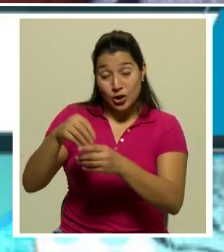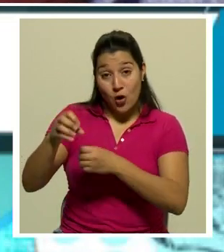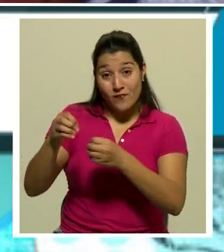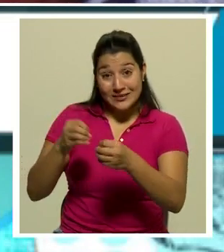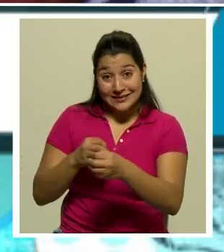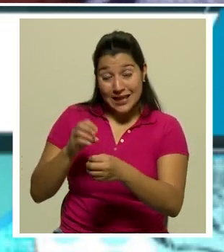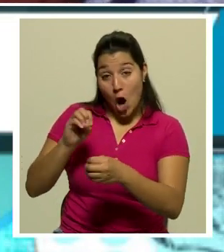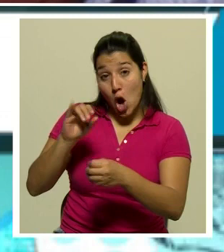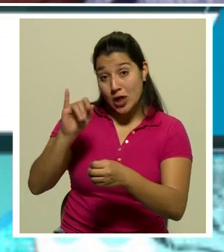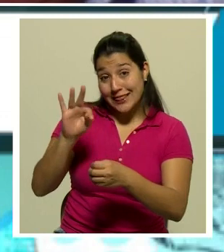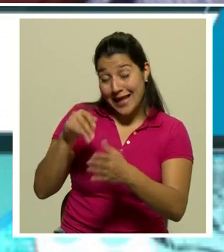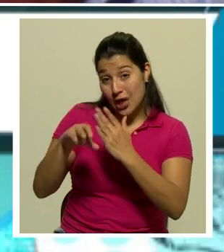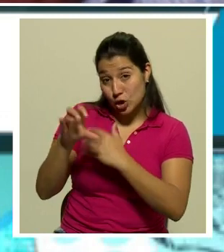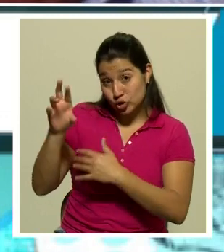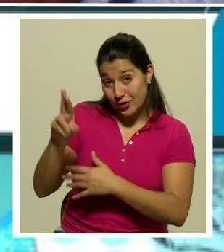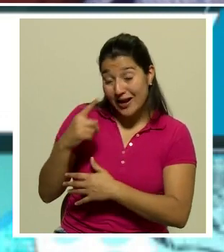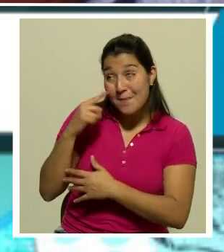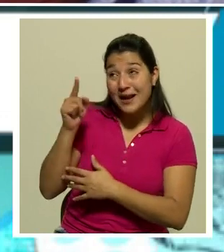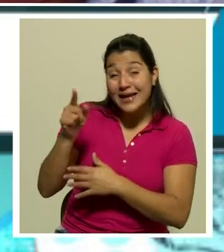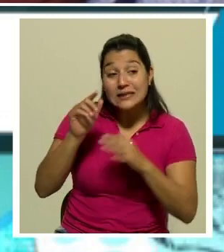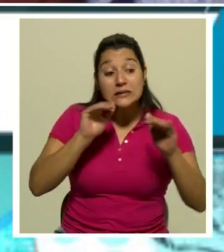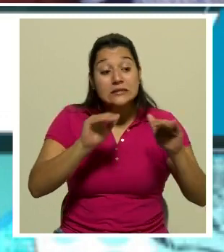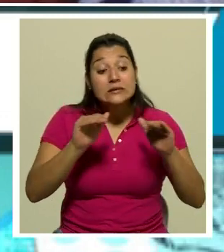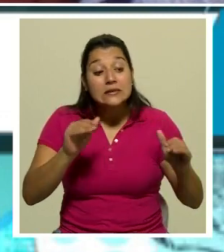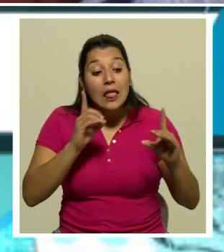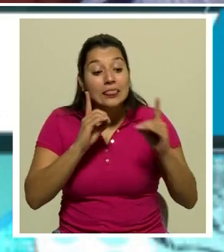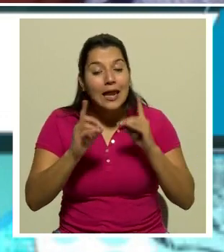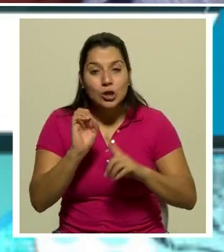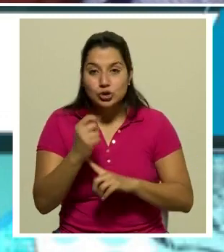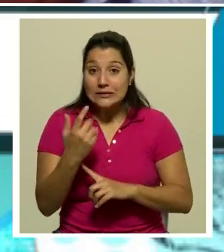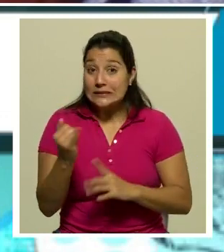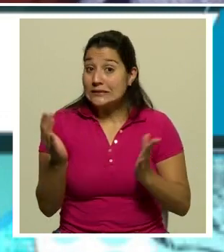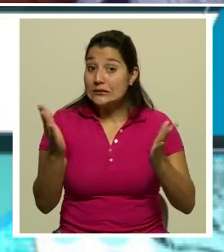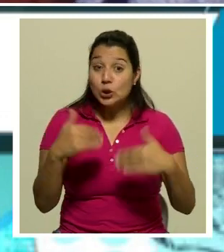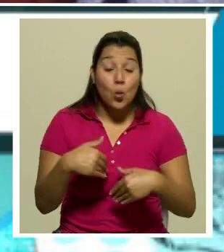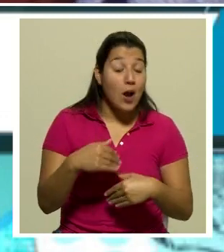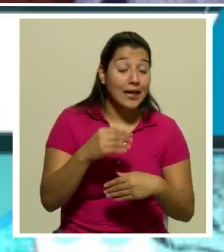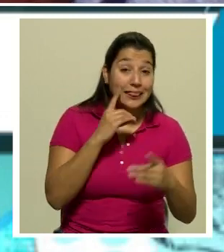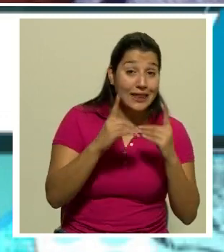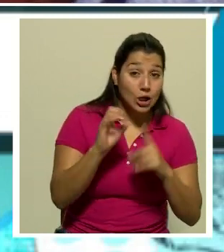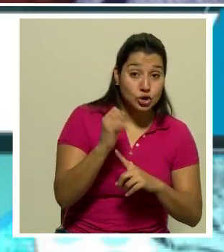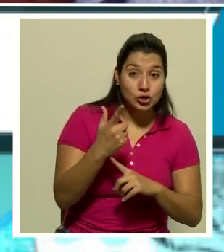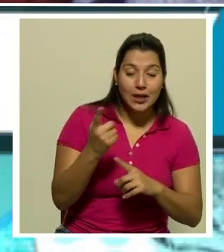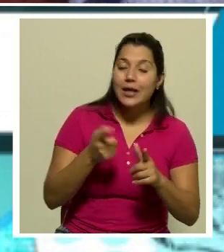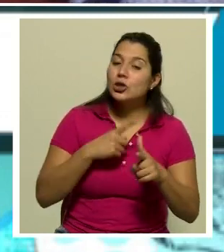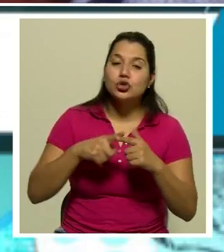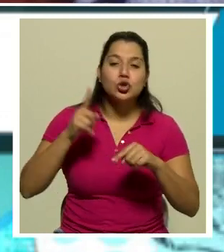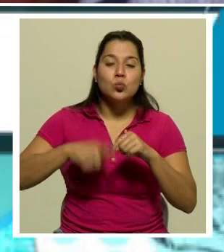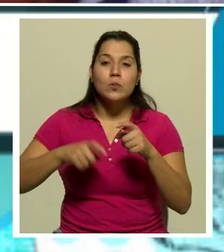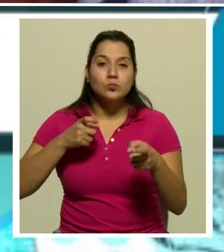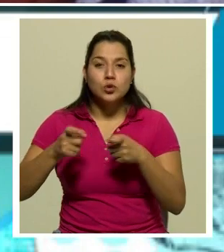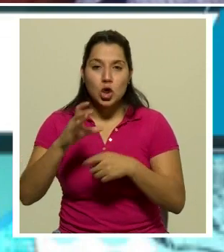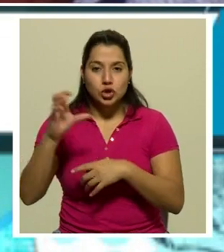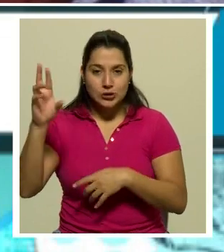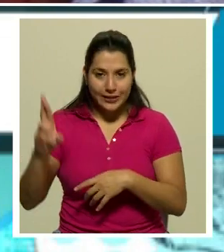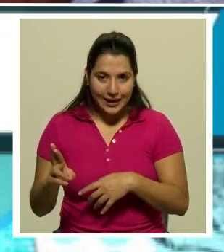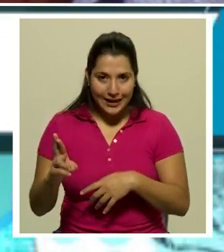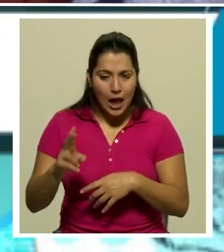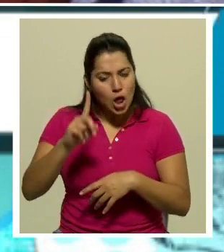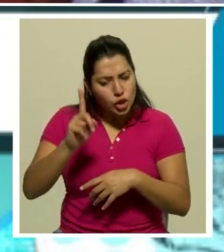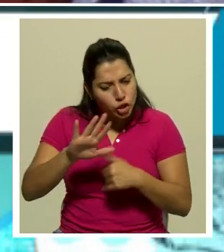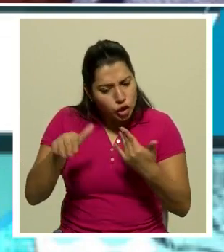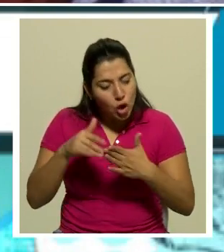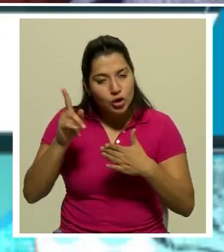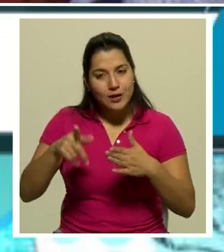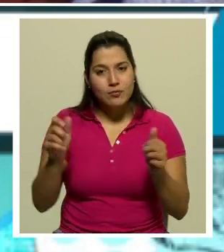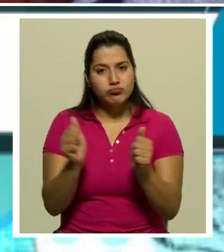social. Si no hay ese diálogo social, no va a haber gobernabilidad ni paz social en Costa Rica. Tenemos que estar unidos todos y